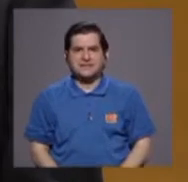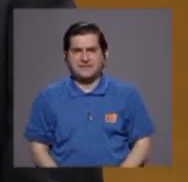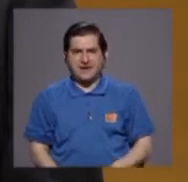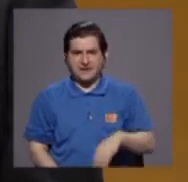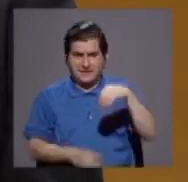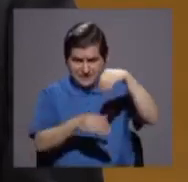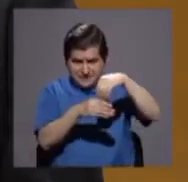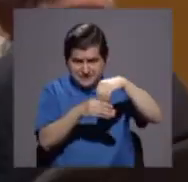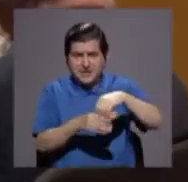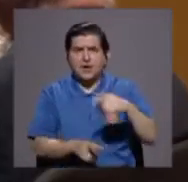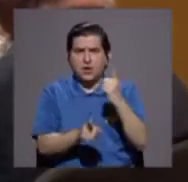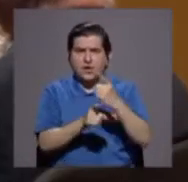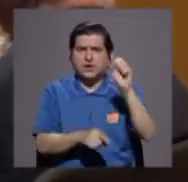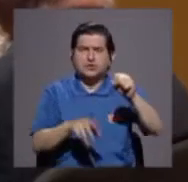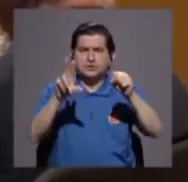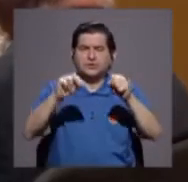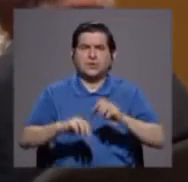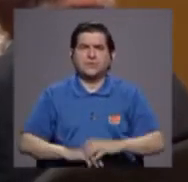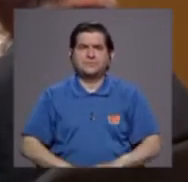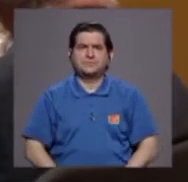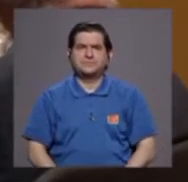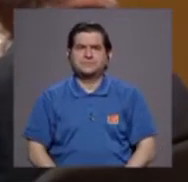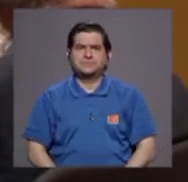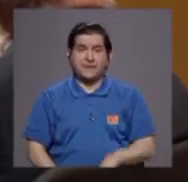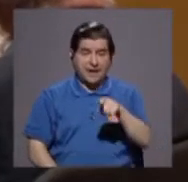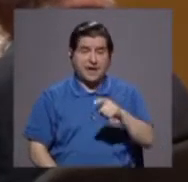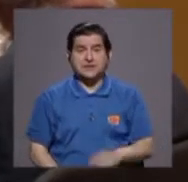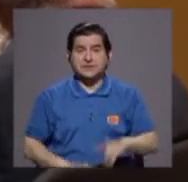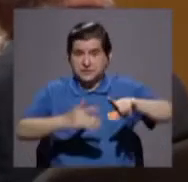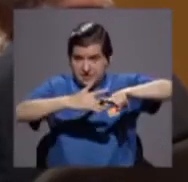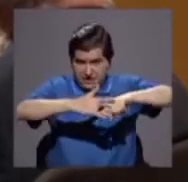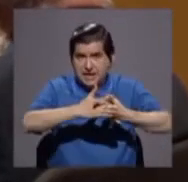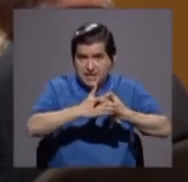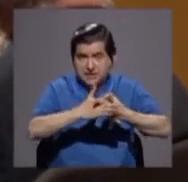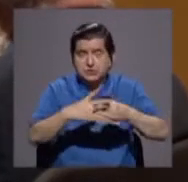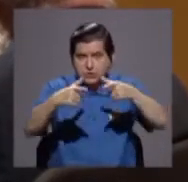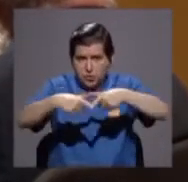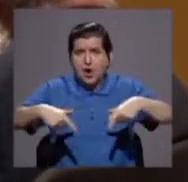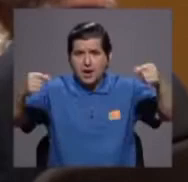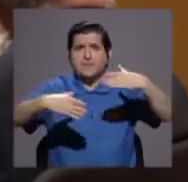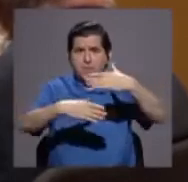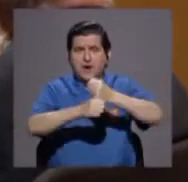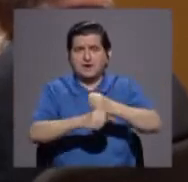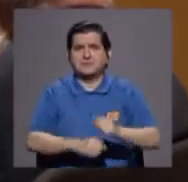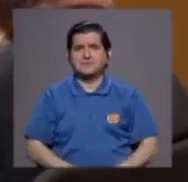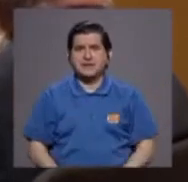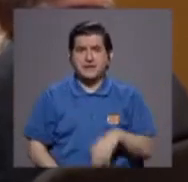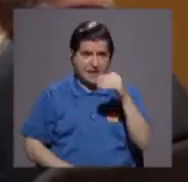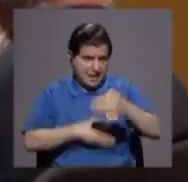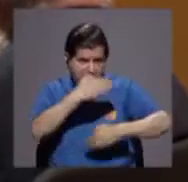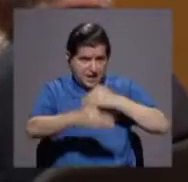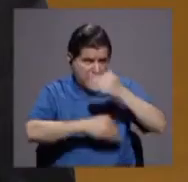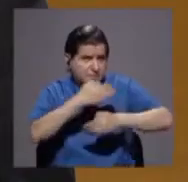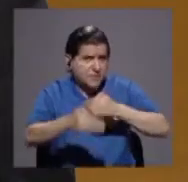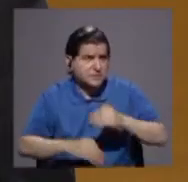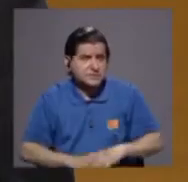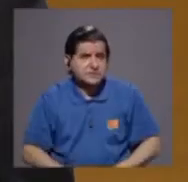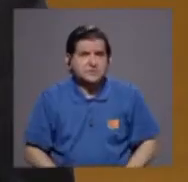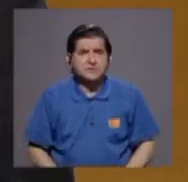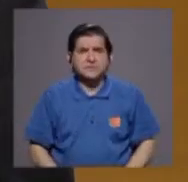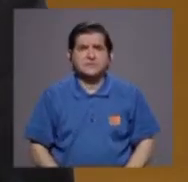¿Es correcto o no? O sea, fue un precursor Japón en quantitative easing,